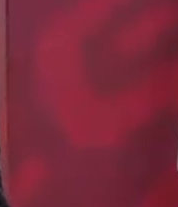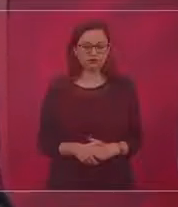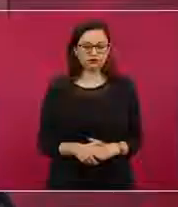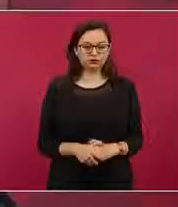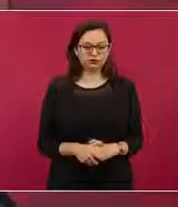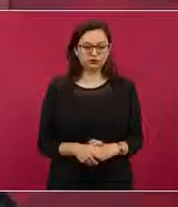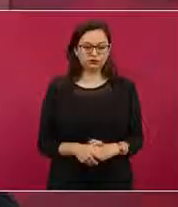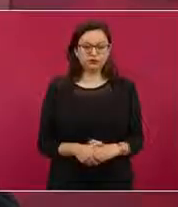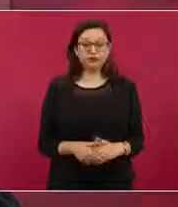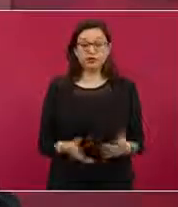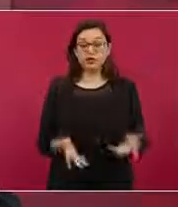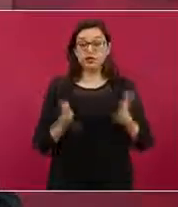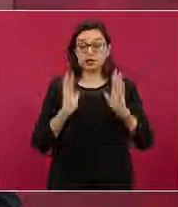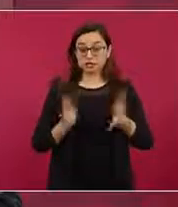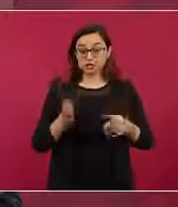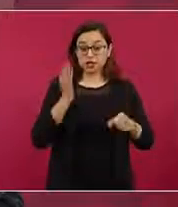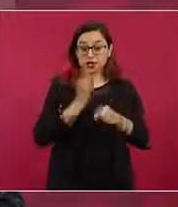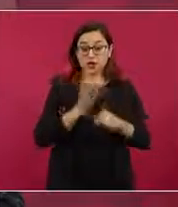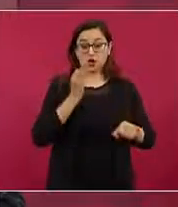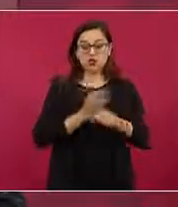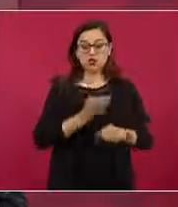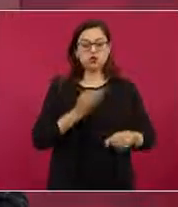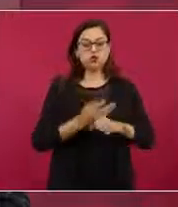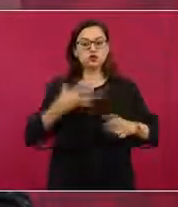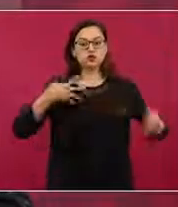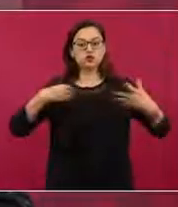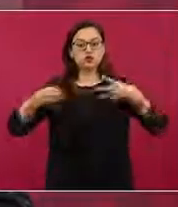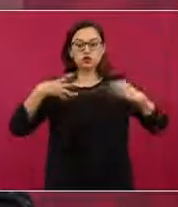esta nueva ola,